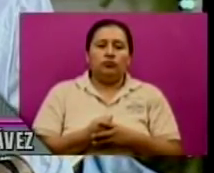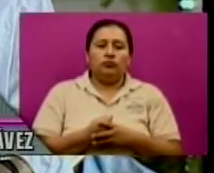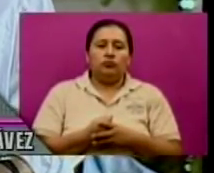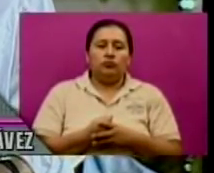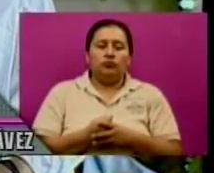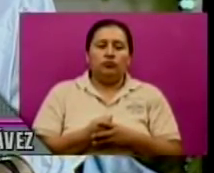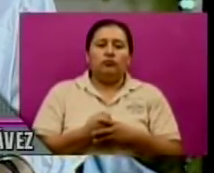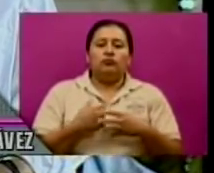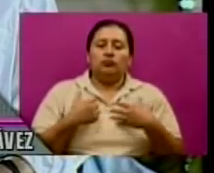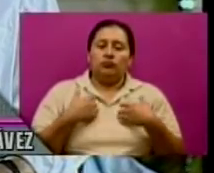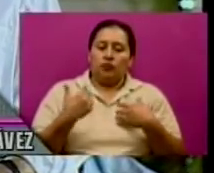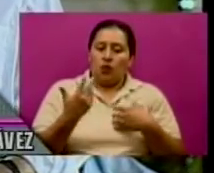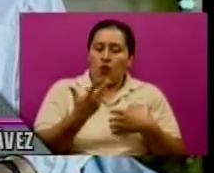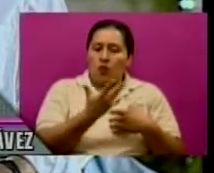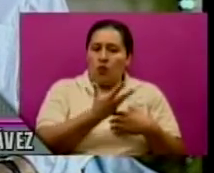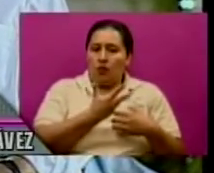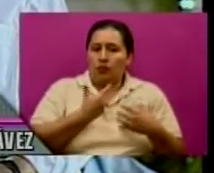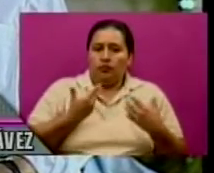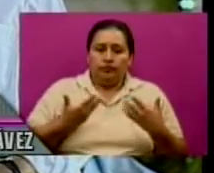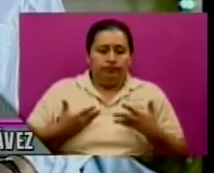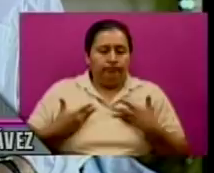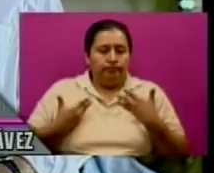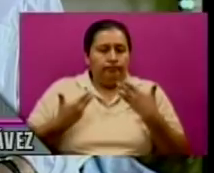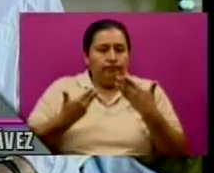estamos entregados de lleno,